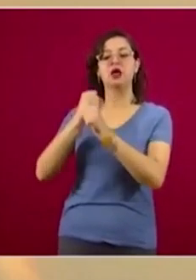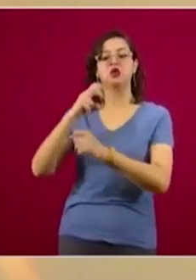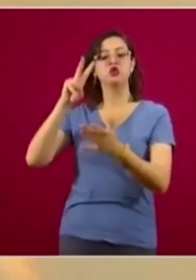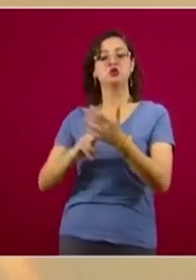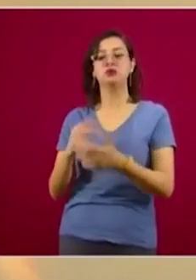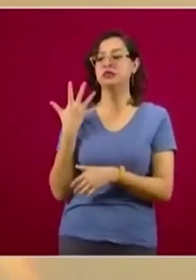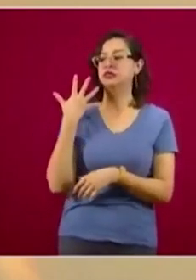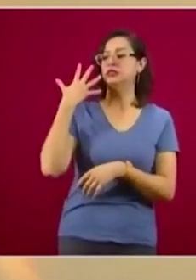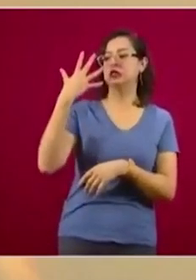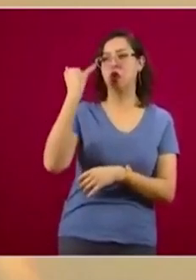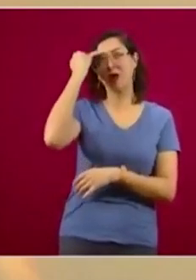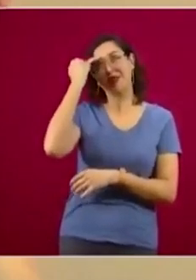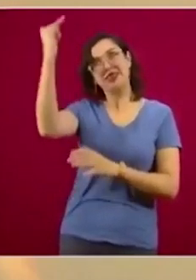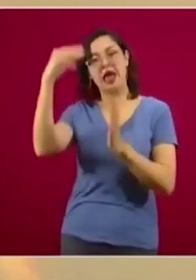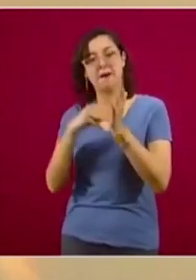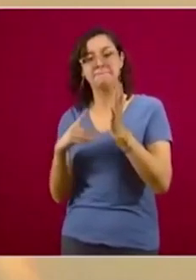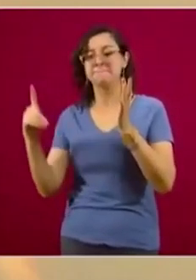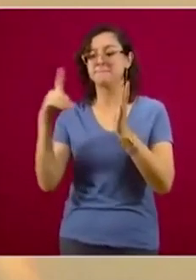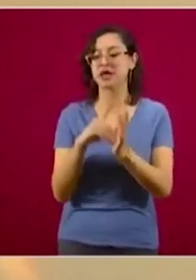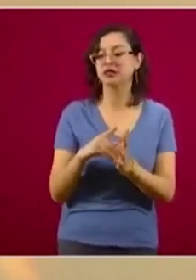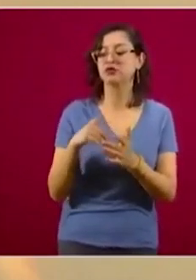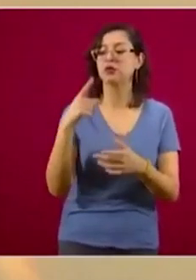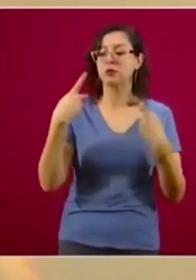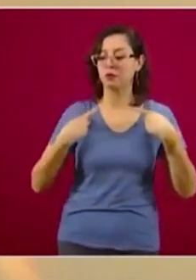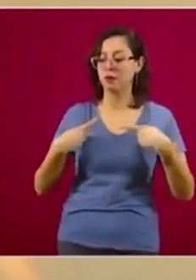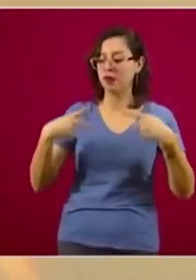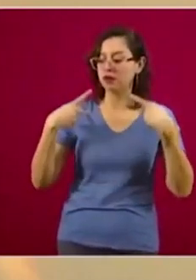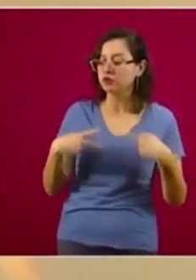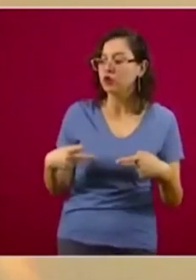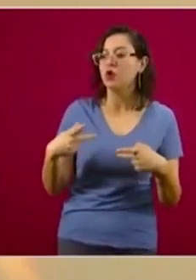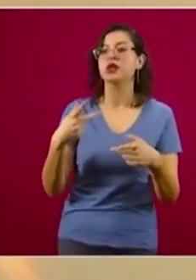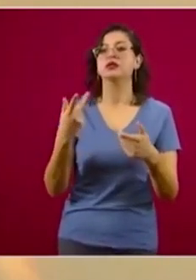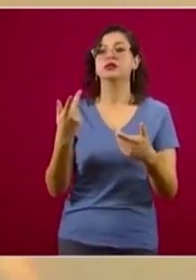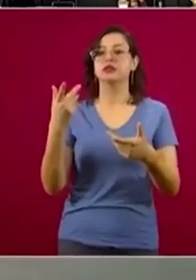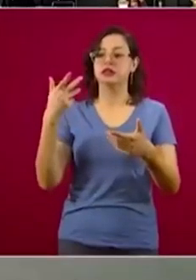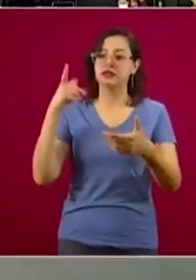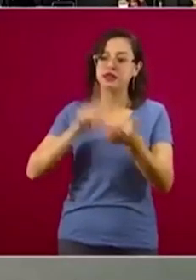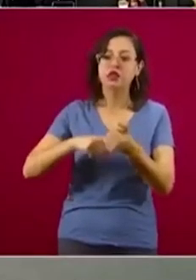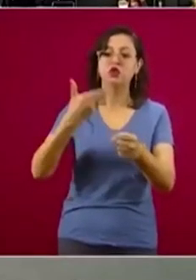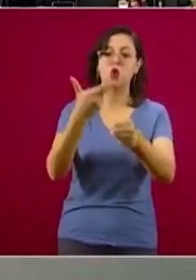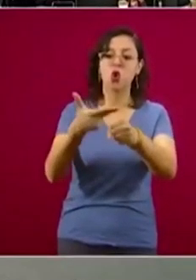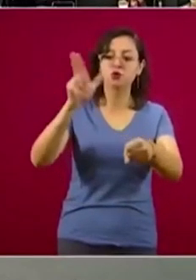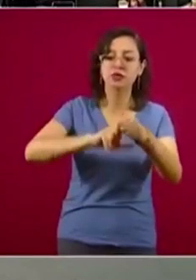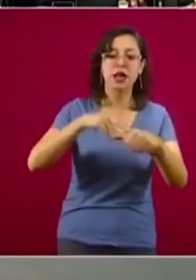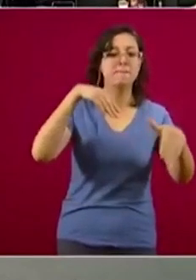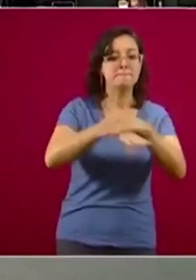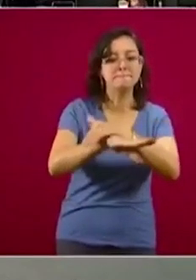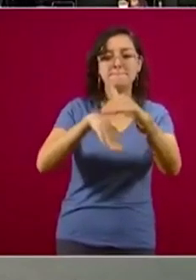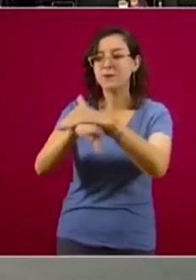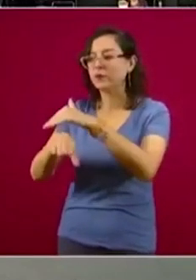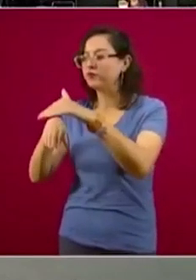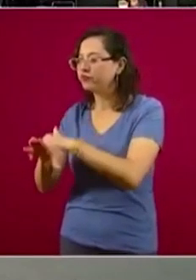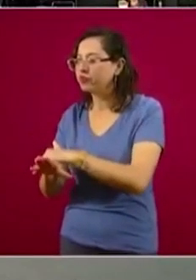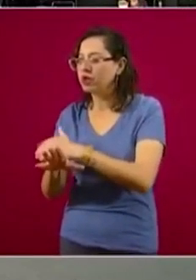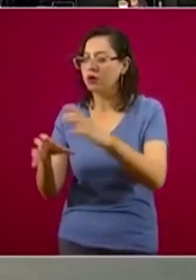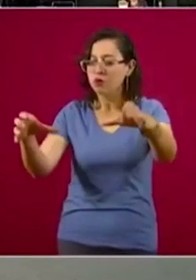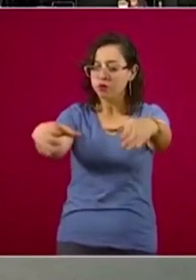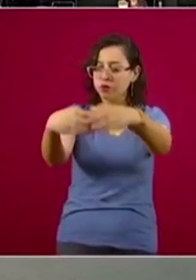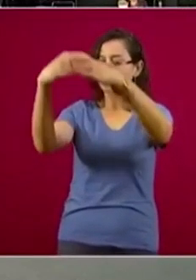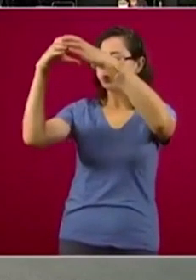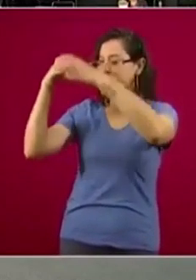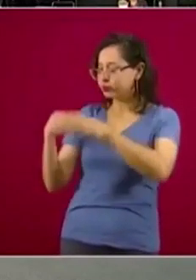en donde con un pequeño grupo de hospitales y de clínicas podemos reconocer para el país y para cada